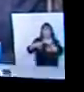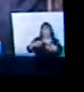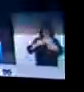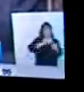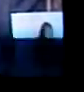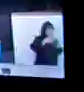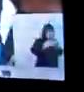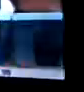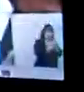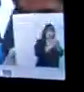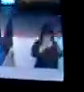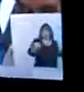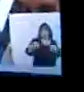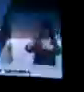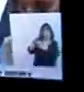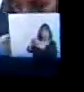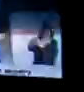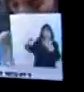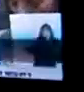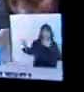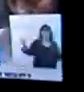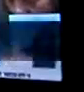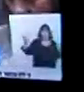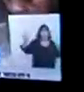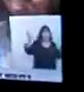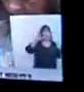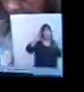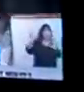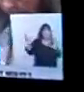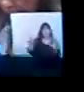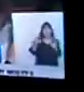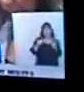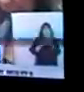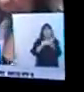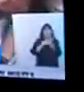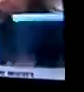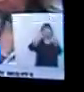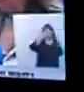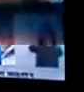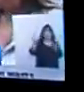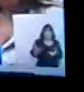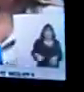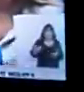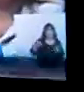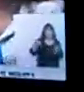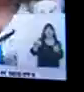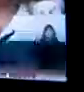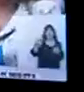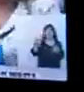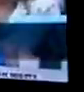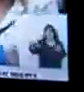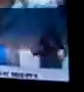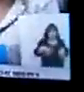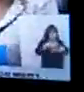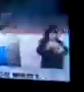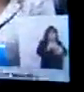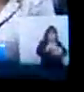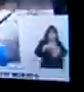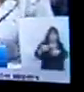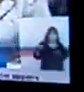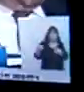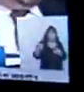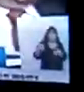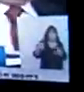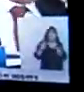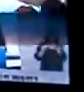hídrica, así como la atención de los desafíos de cambio ambiental global, incorporando instrumentos que tengan en cuenta los efectos sobre